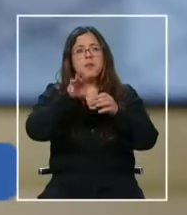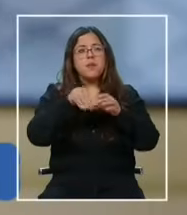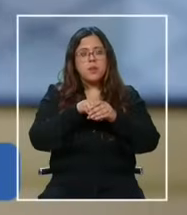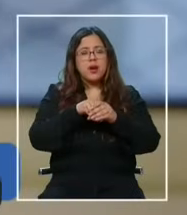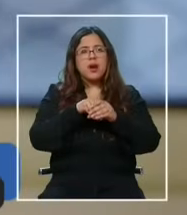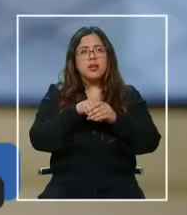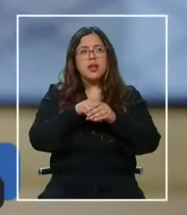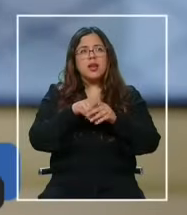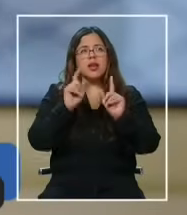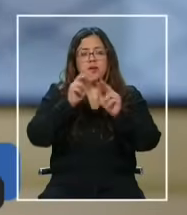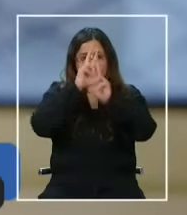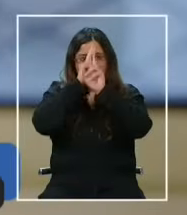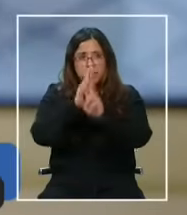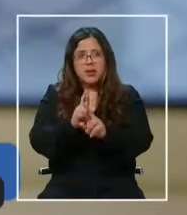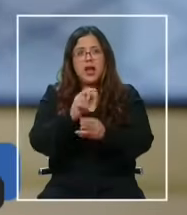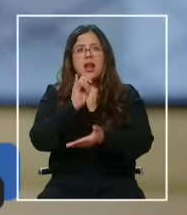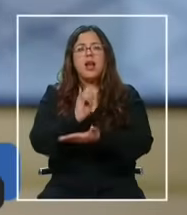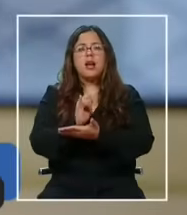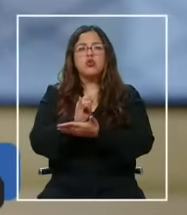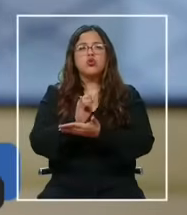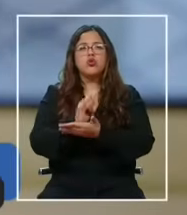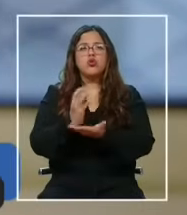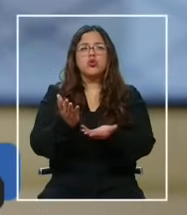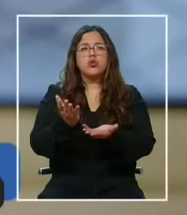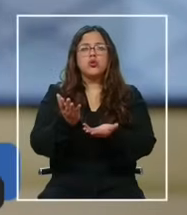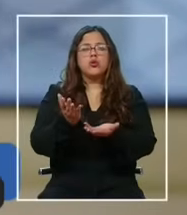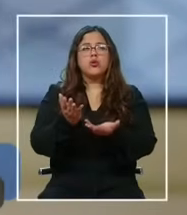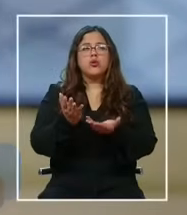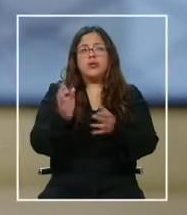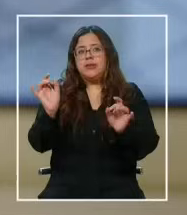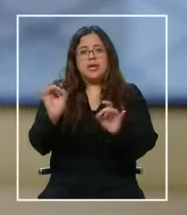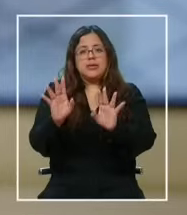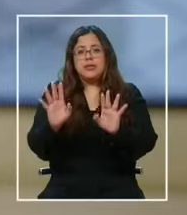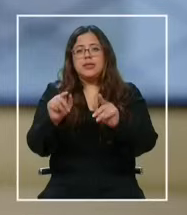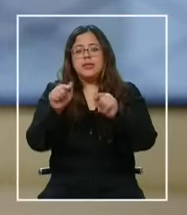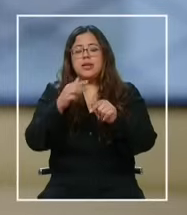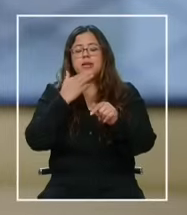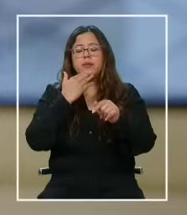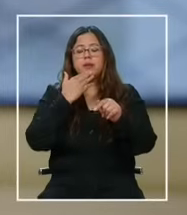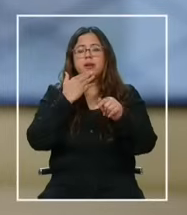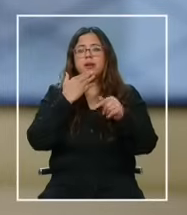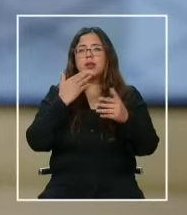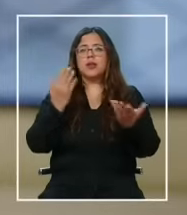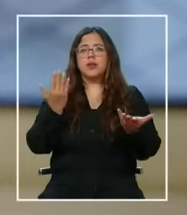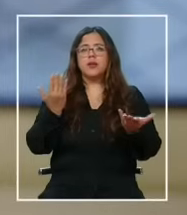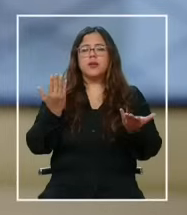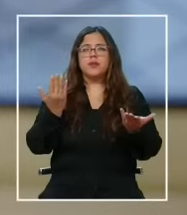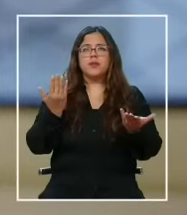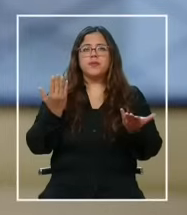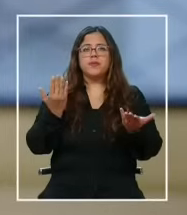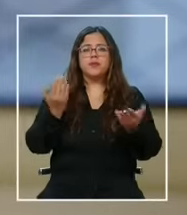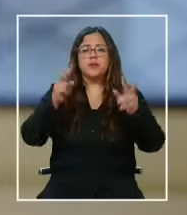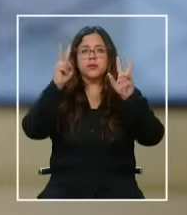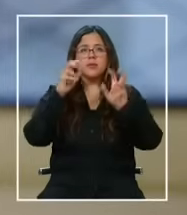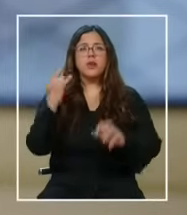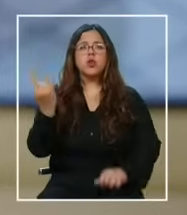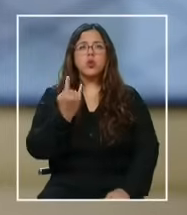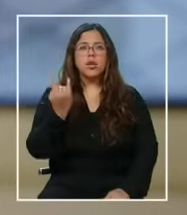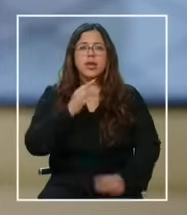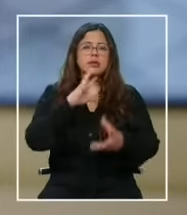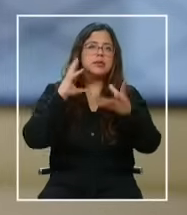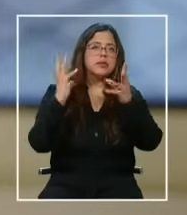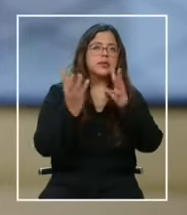que debe respetar la institución Eso es así y ese límite legal este en condiciones de emergencia